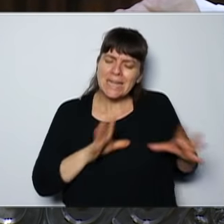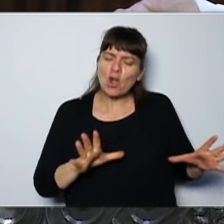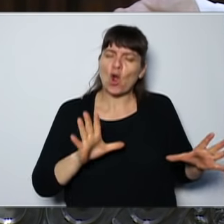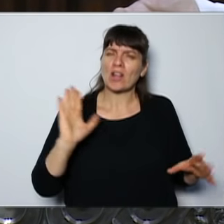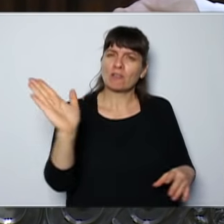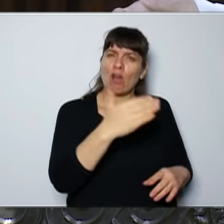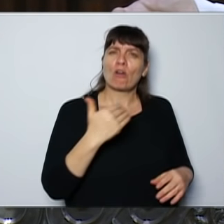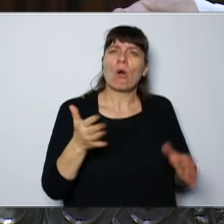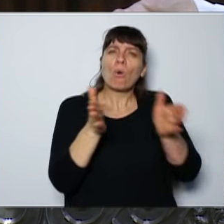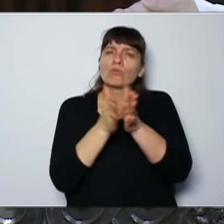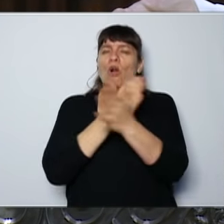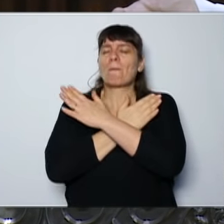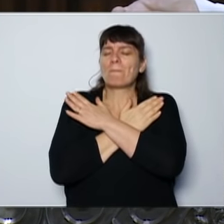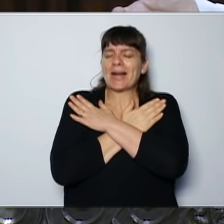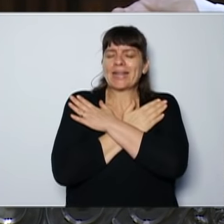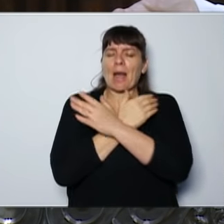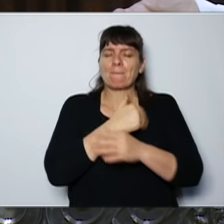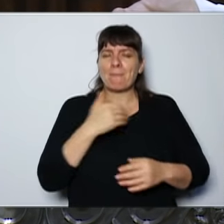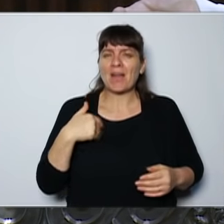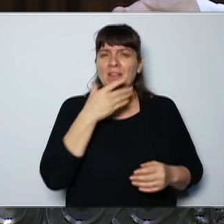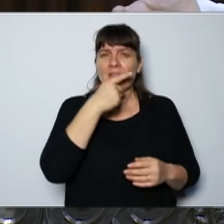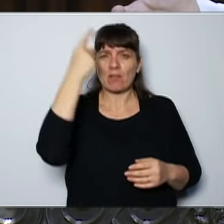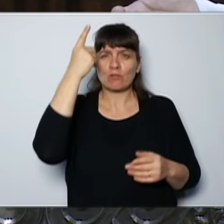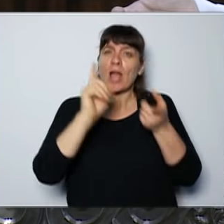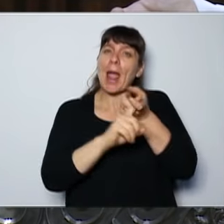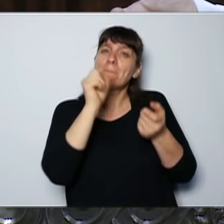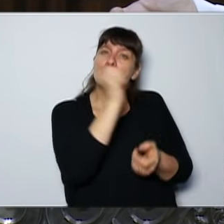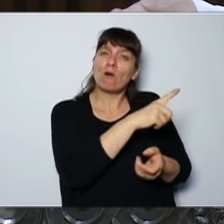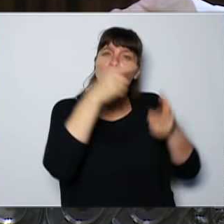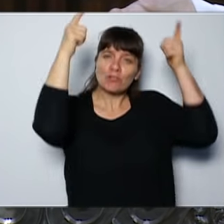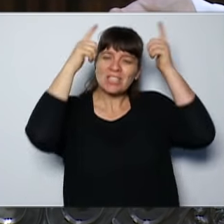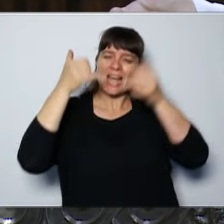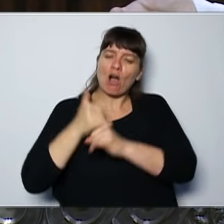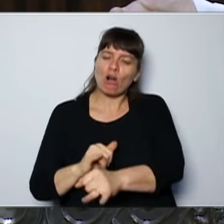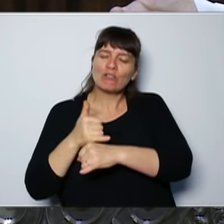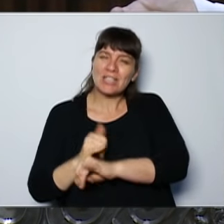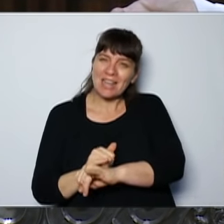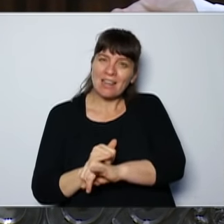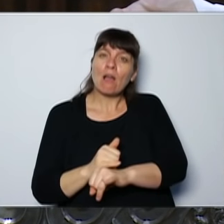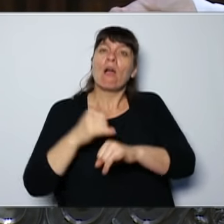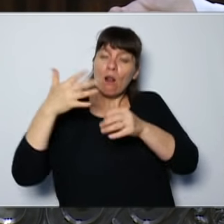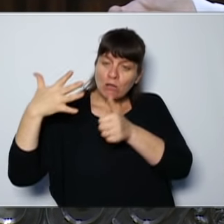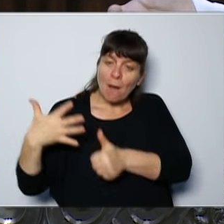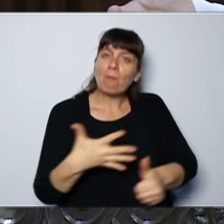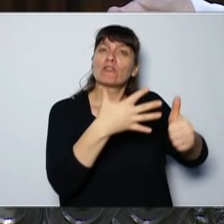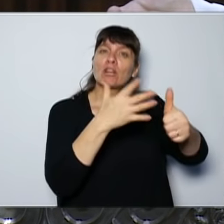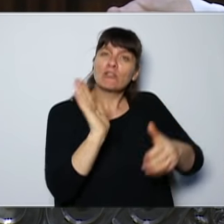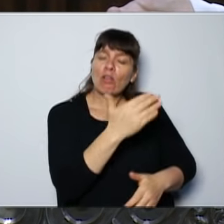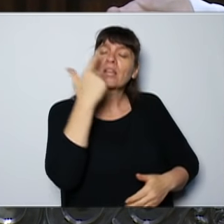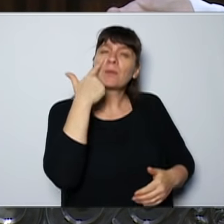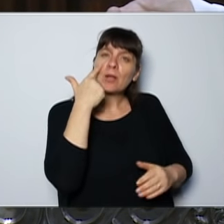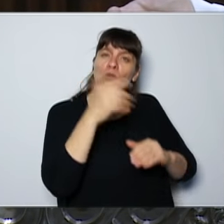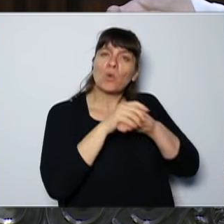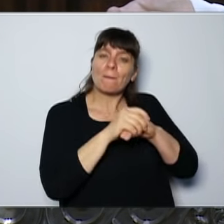nosotros. Así con María, la Virgen Madre de Dios, su esposo San José, los apóstoles y todos cuantos vivieron